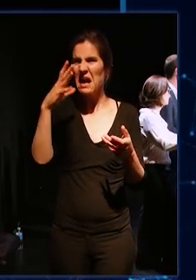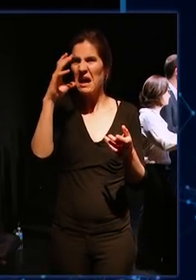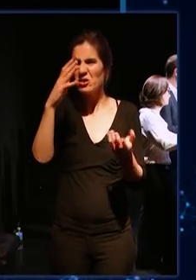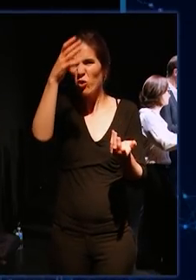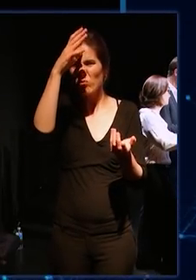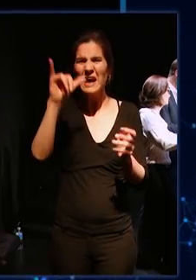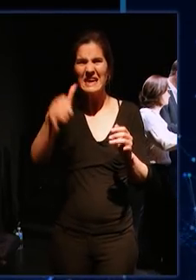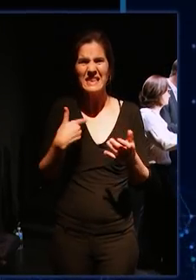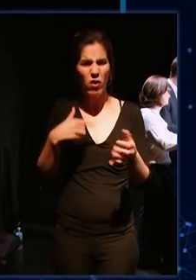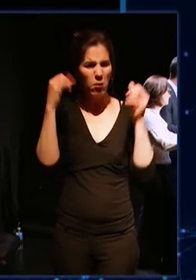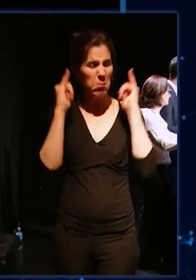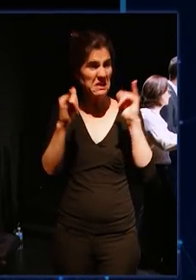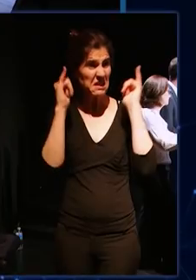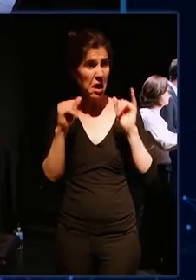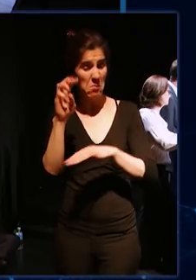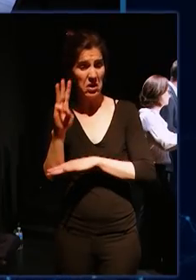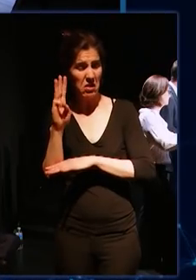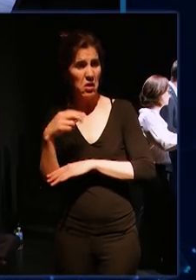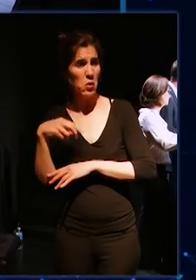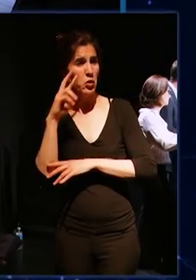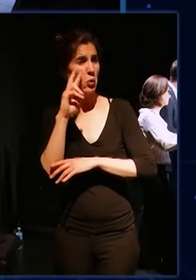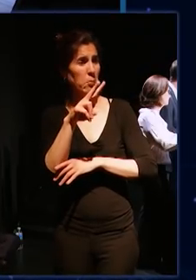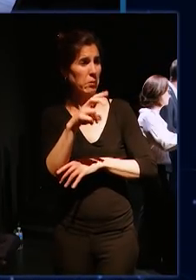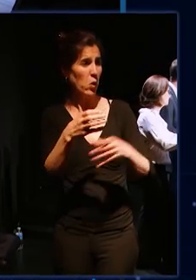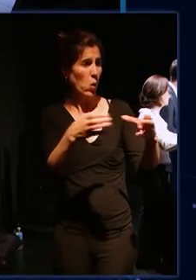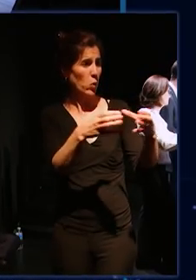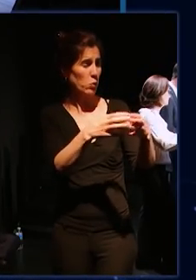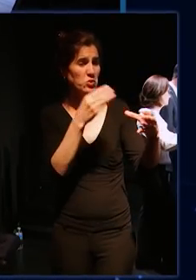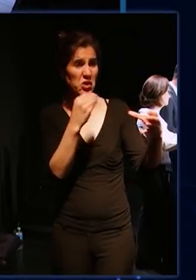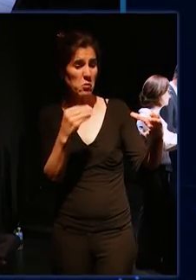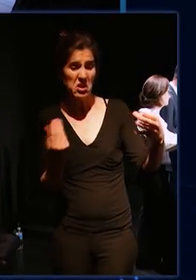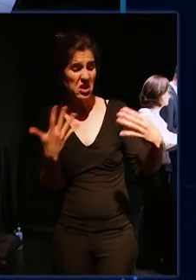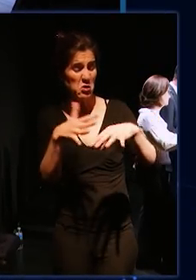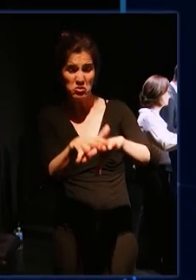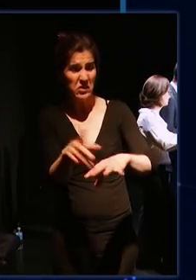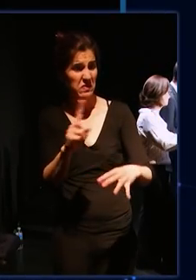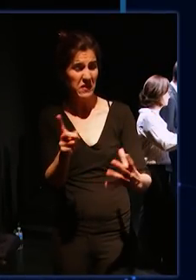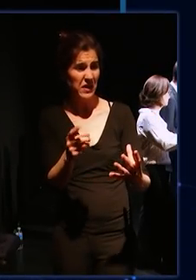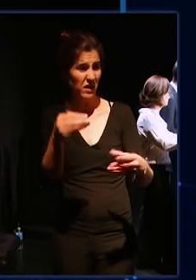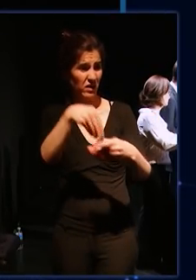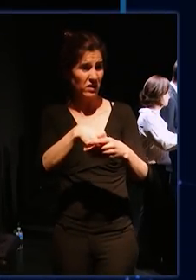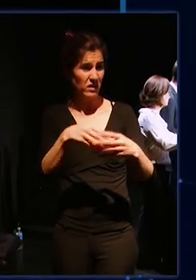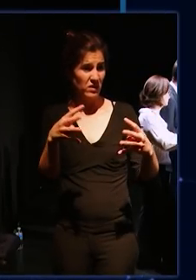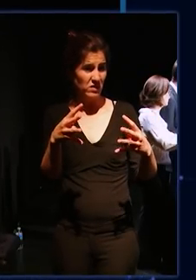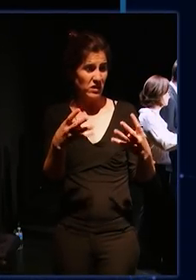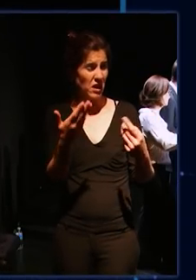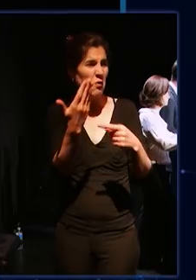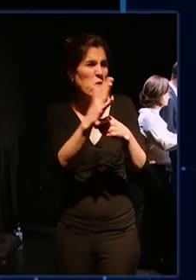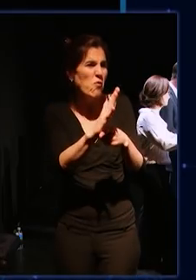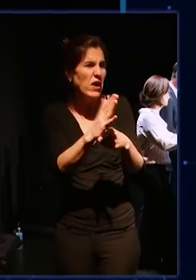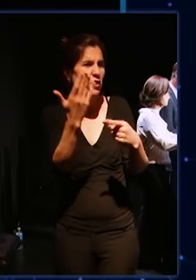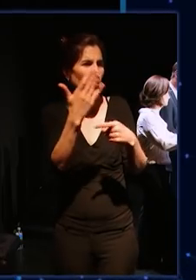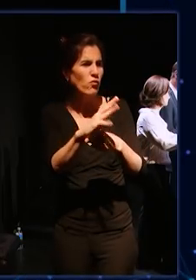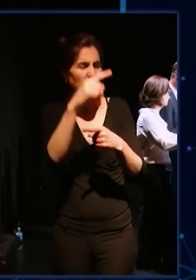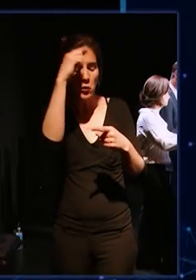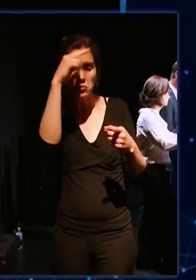de jóvenes que no se integran en la estructura, voy muy rápido, que no se integran en la oferta cultural y de